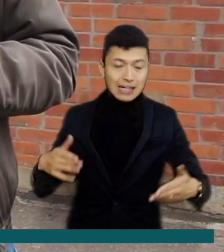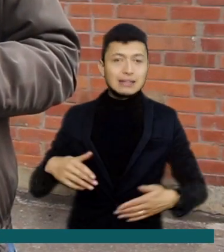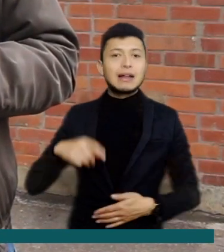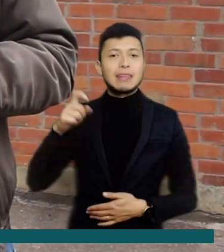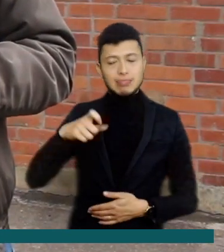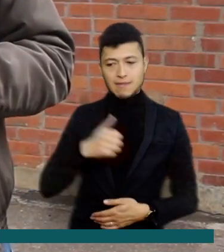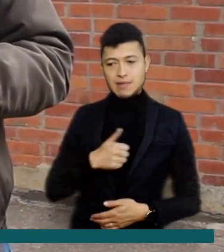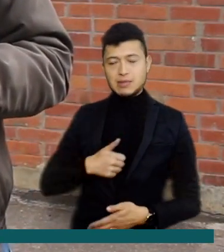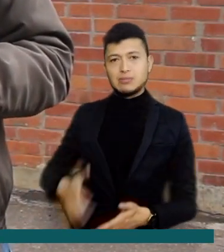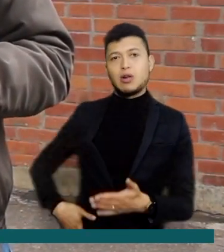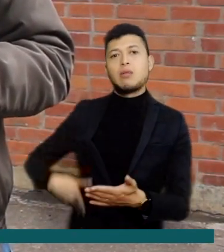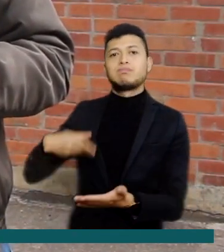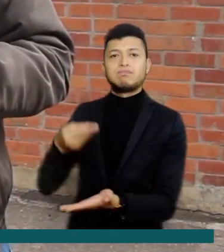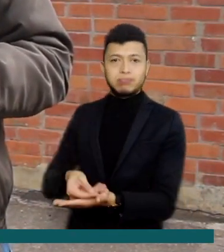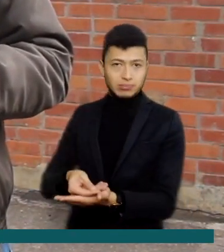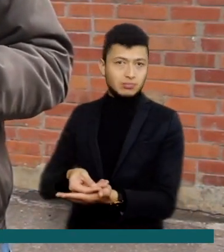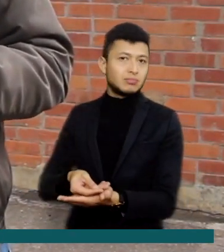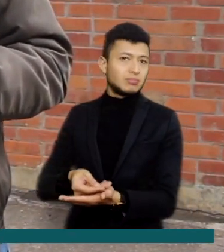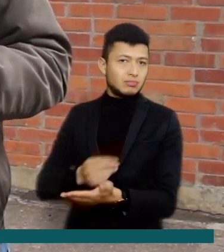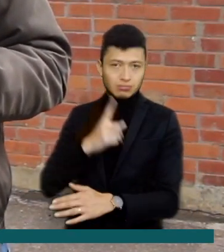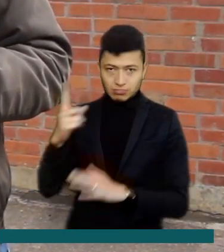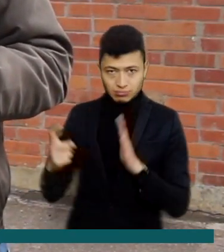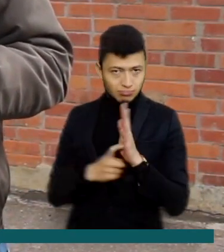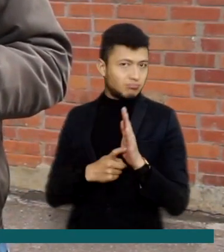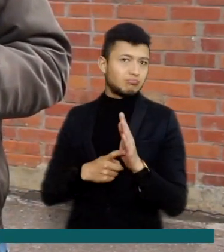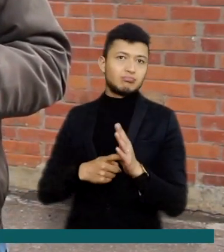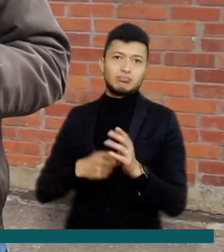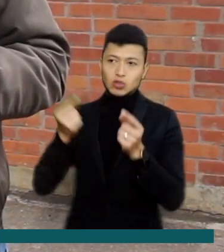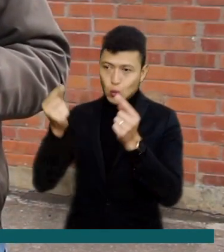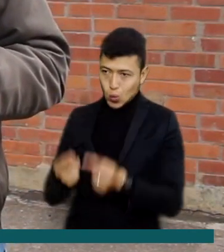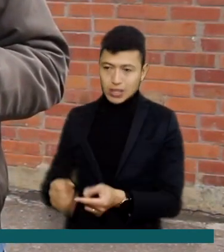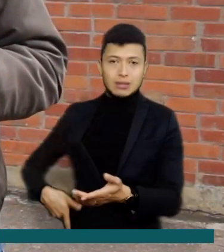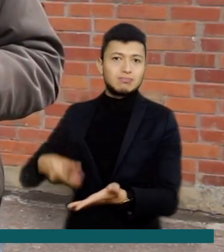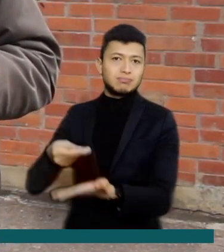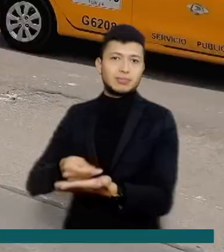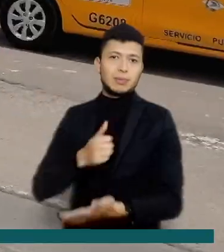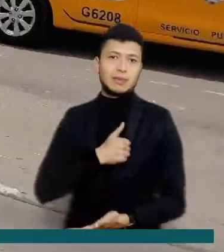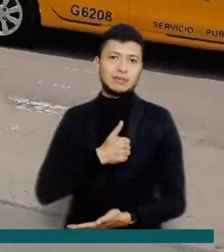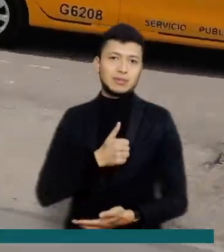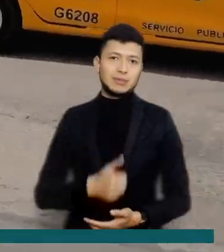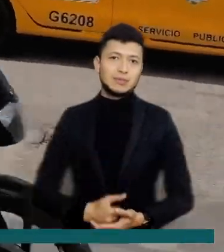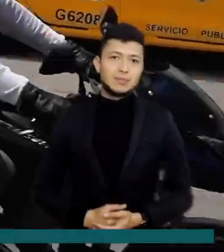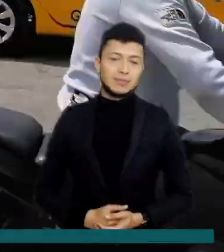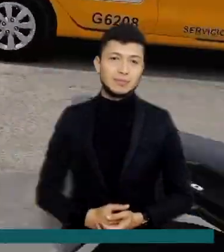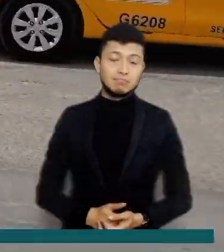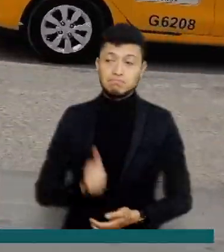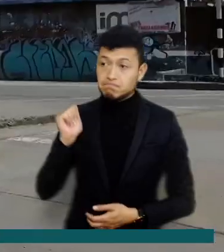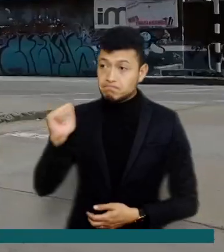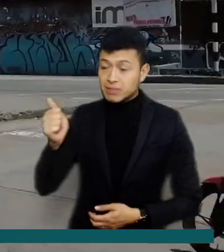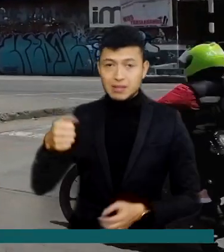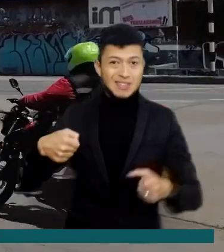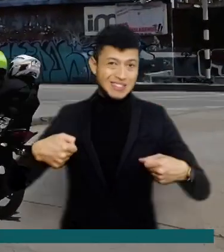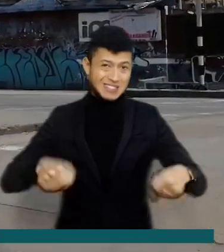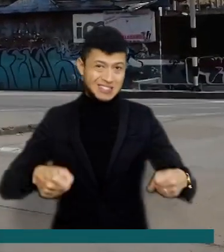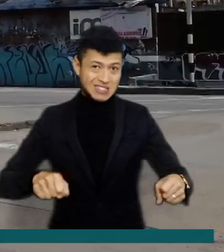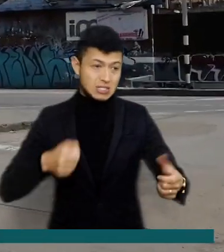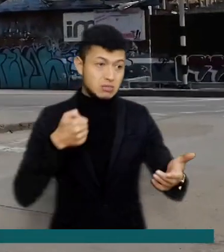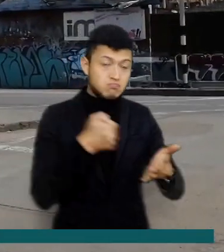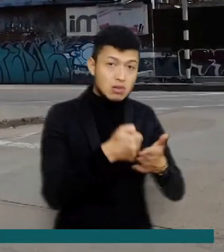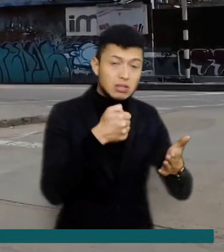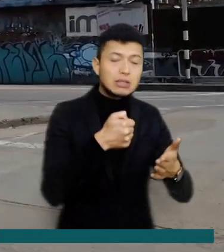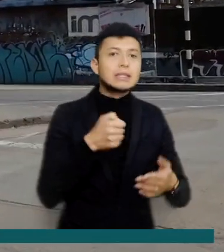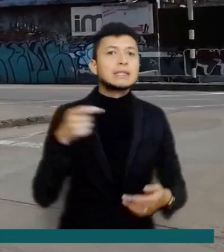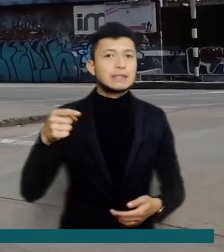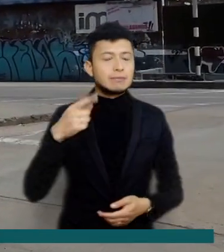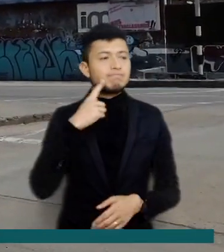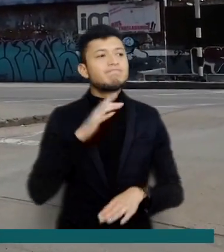deberá de su bolsillo sufragar, pagar toda la cuenta. Los mismos usuarios de motocicleta aseguran que